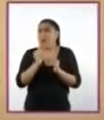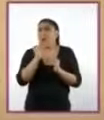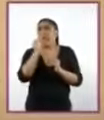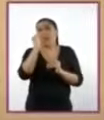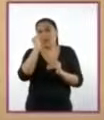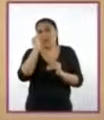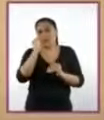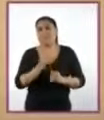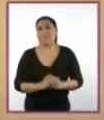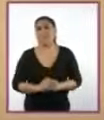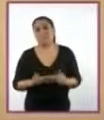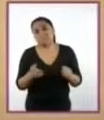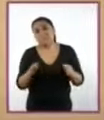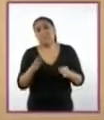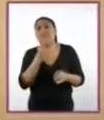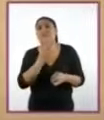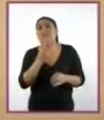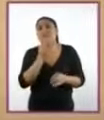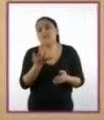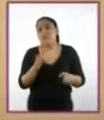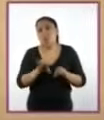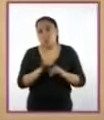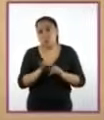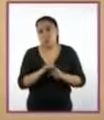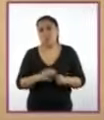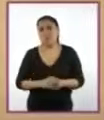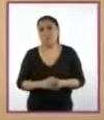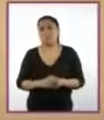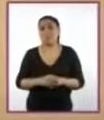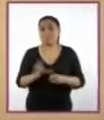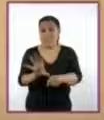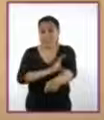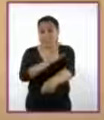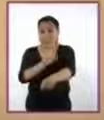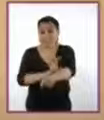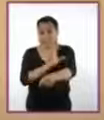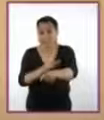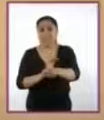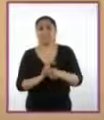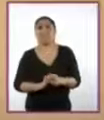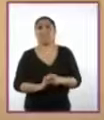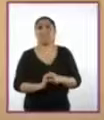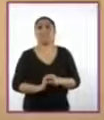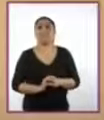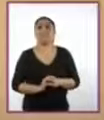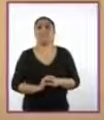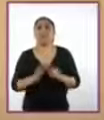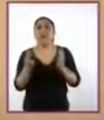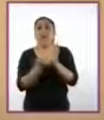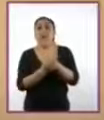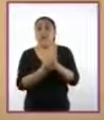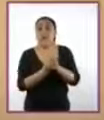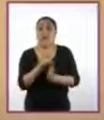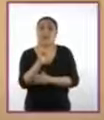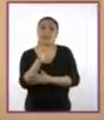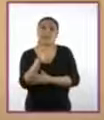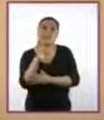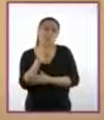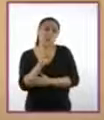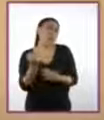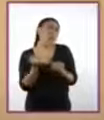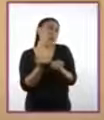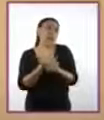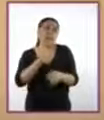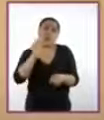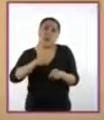campo simplemente enrollando un cable conductor alrededor de un pedazo de acero, que podría ser